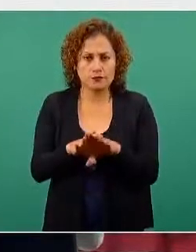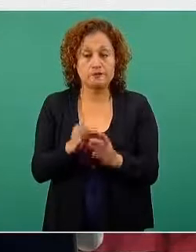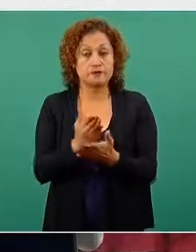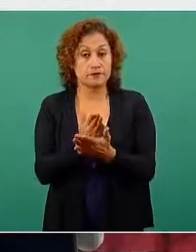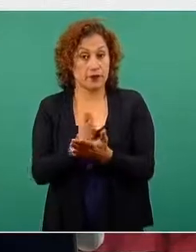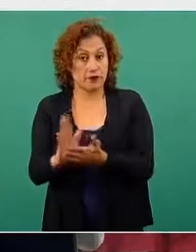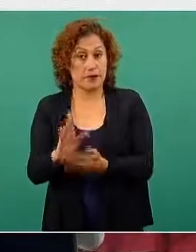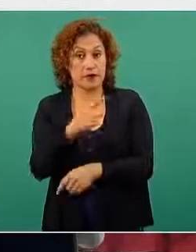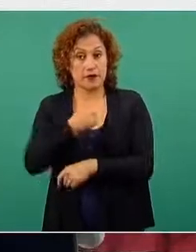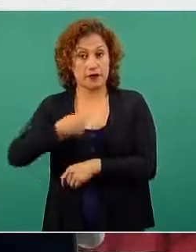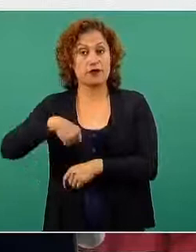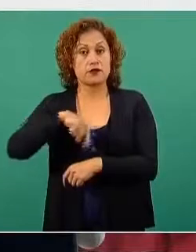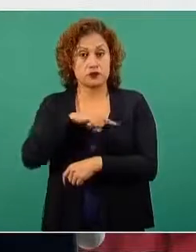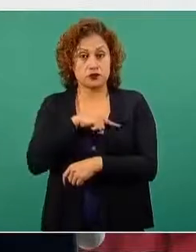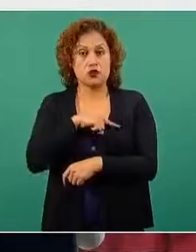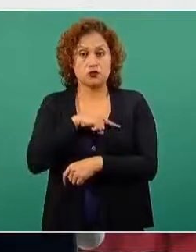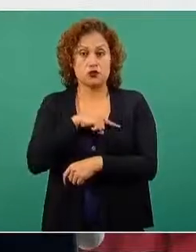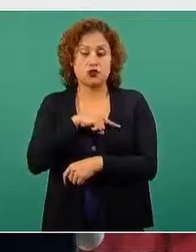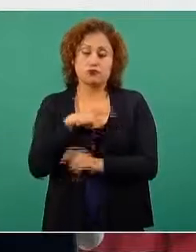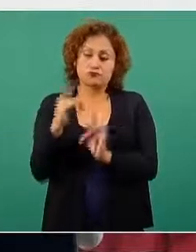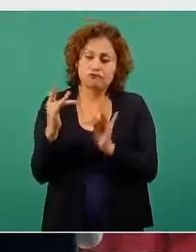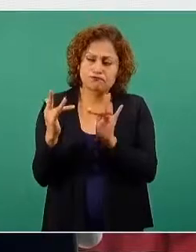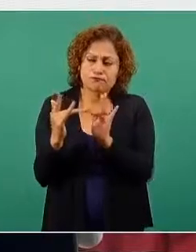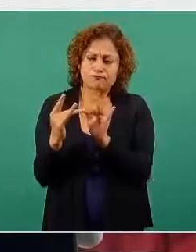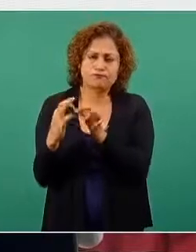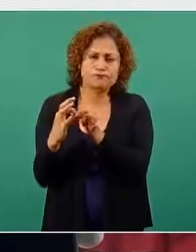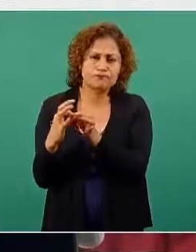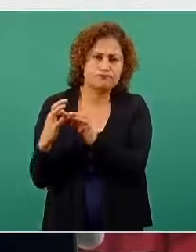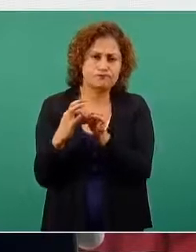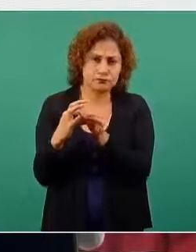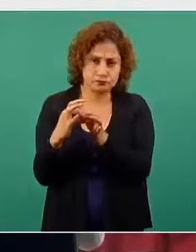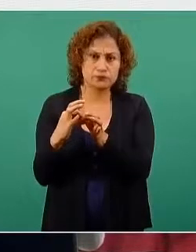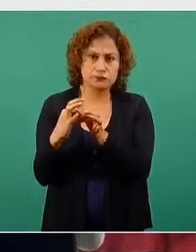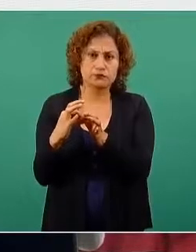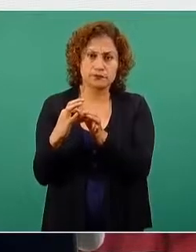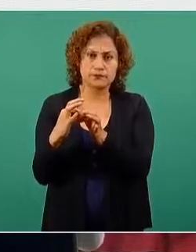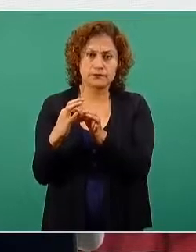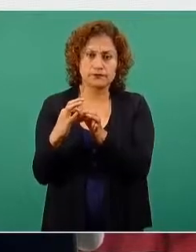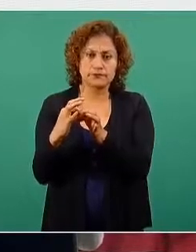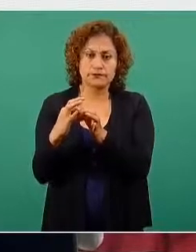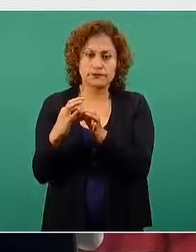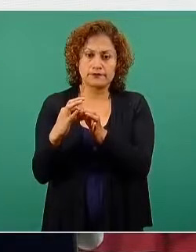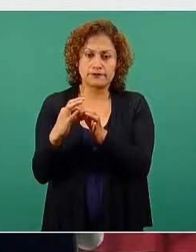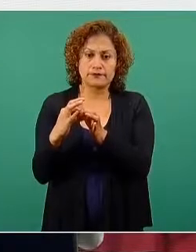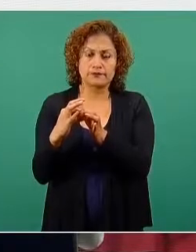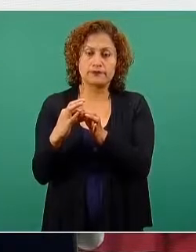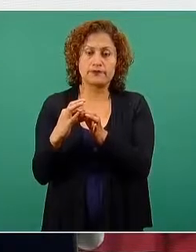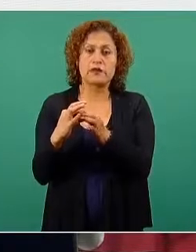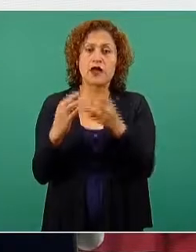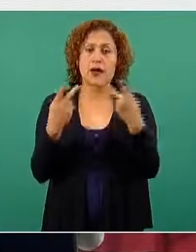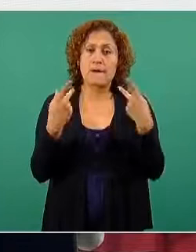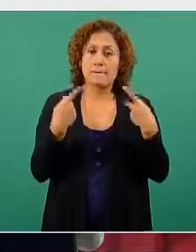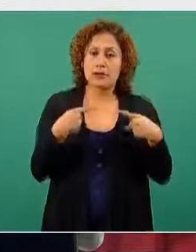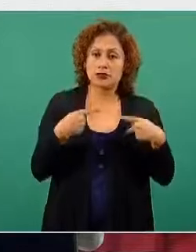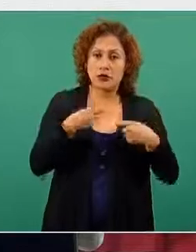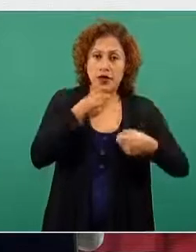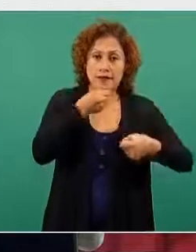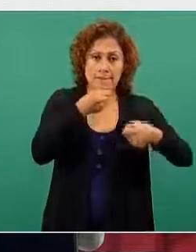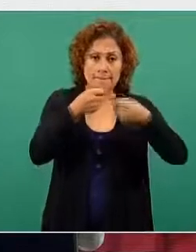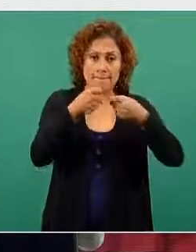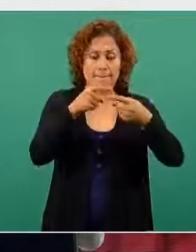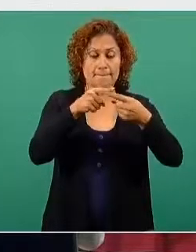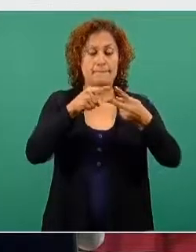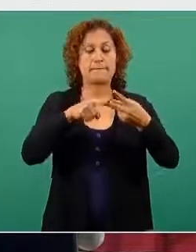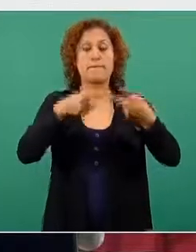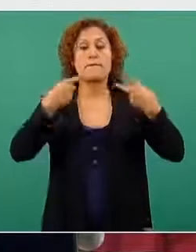un vínculo de comunicación entre medios de comunicación, entre pueblo,